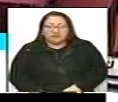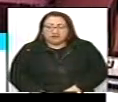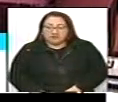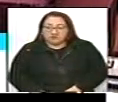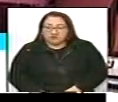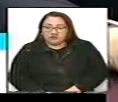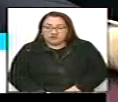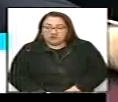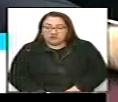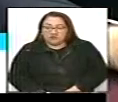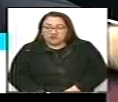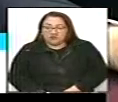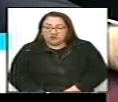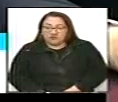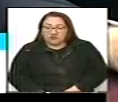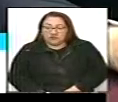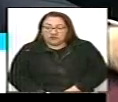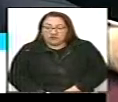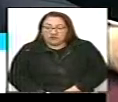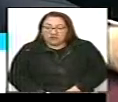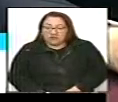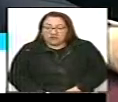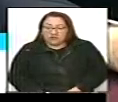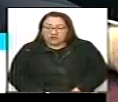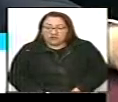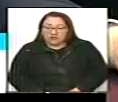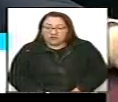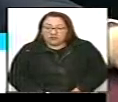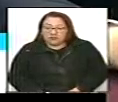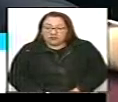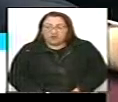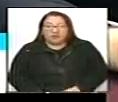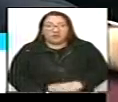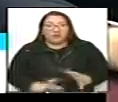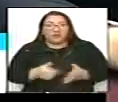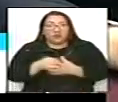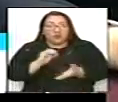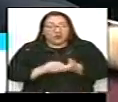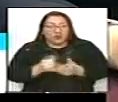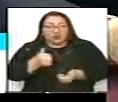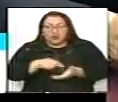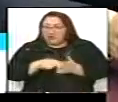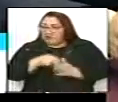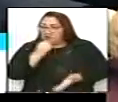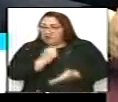Todo lo cual confirma de que es una presa política.